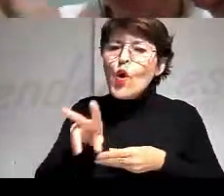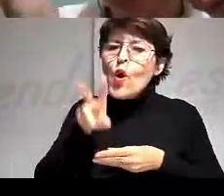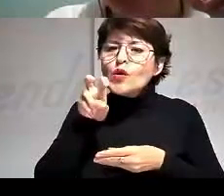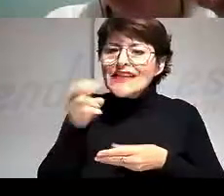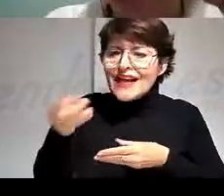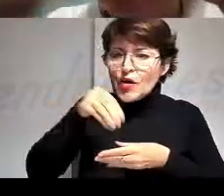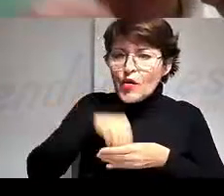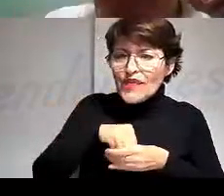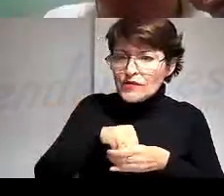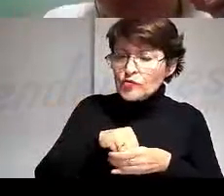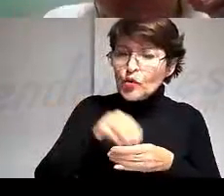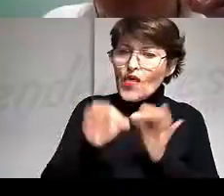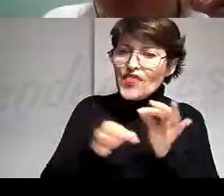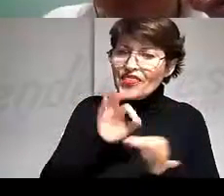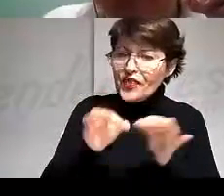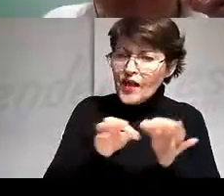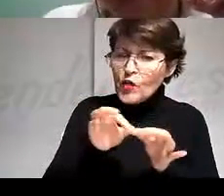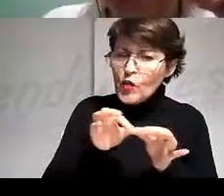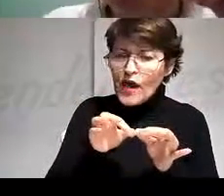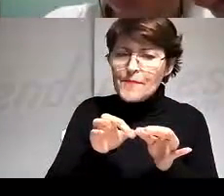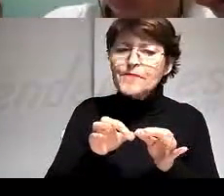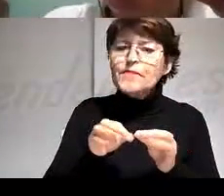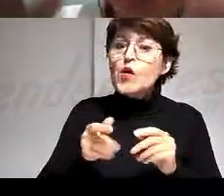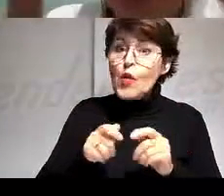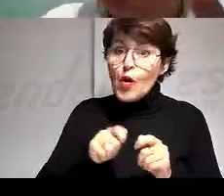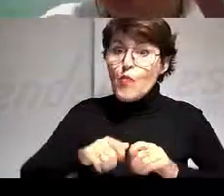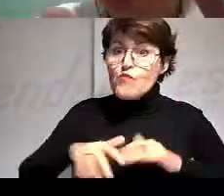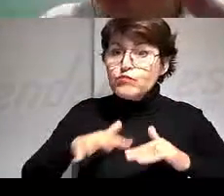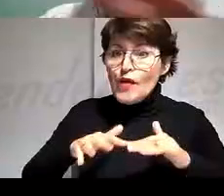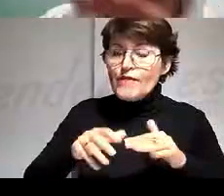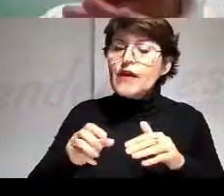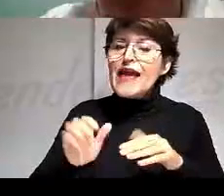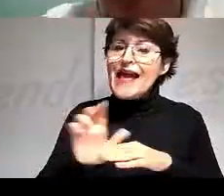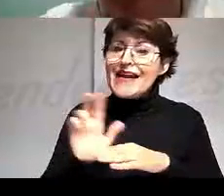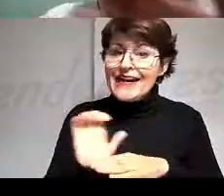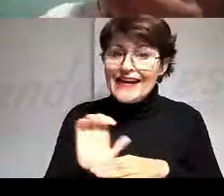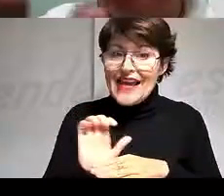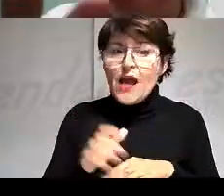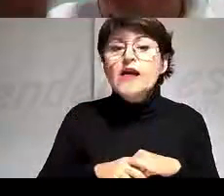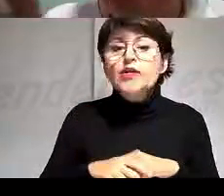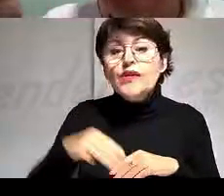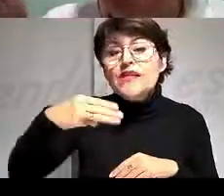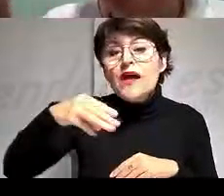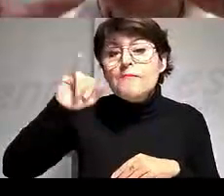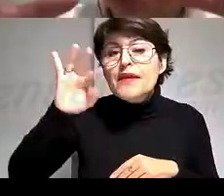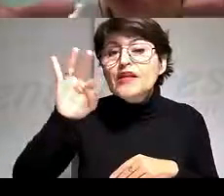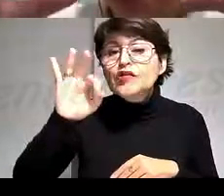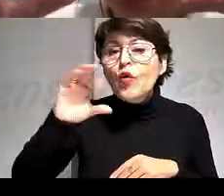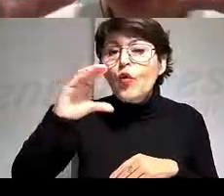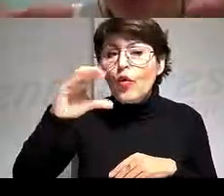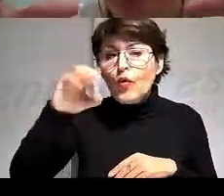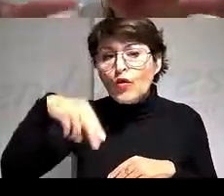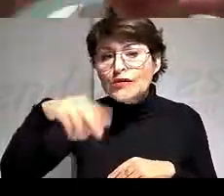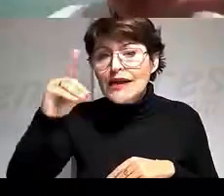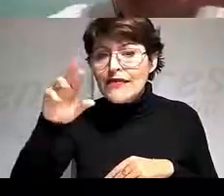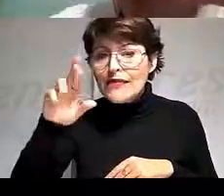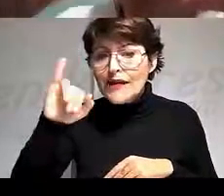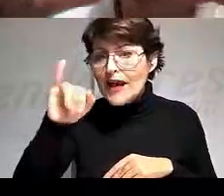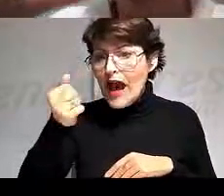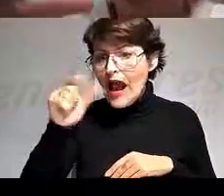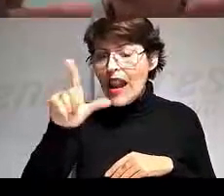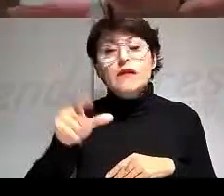dentro de la célula para producir energía, la mitocondria tiene un papel esencial. Sin mitocondria,